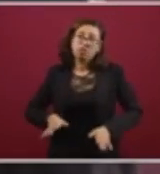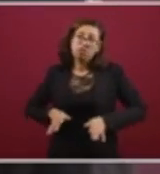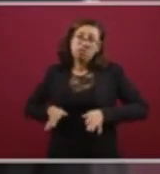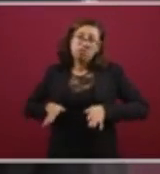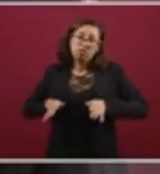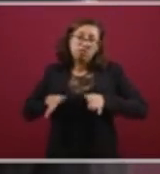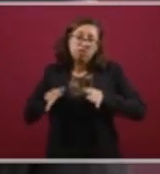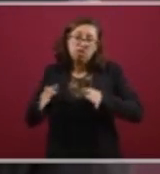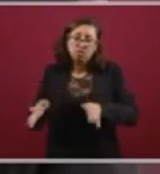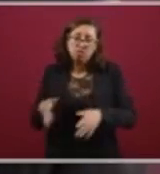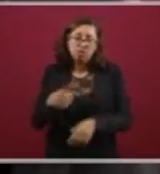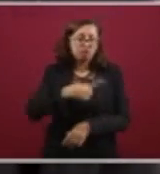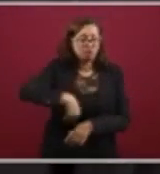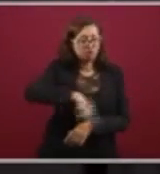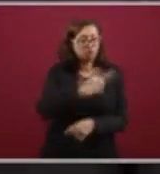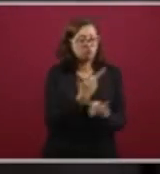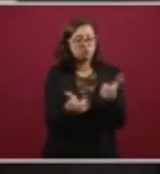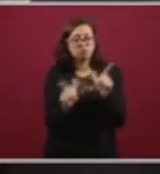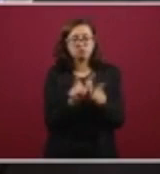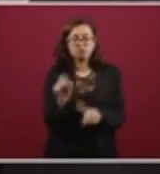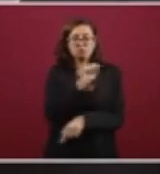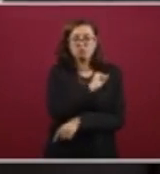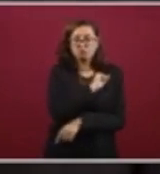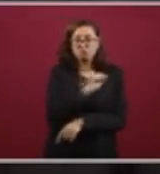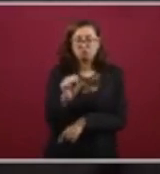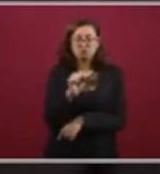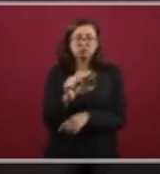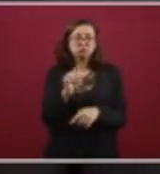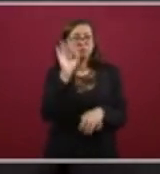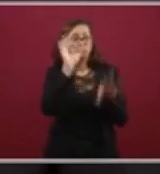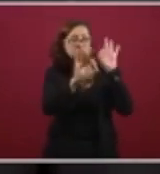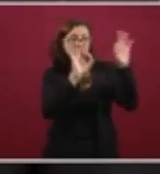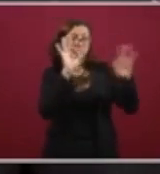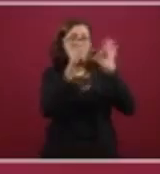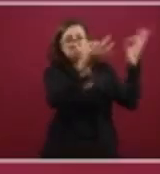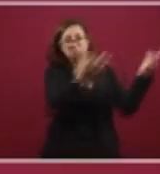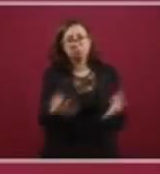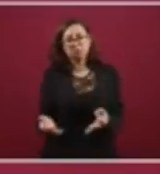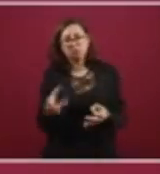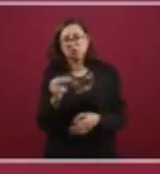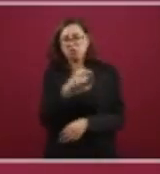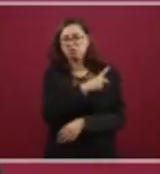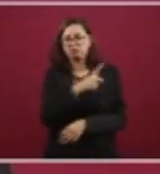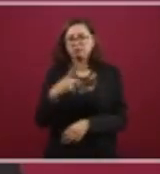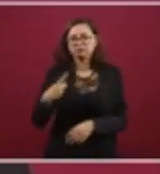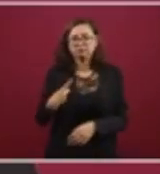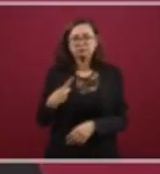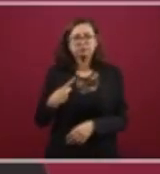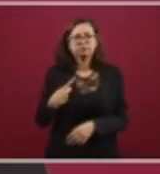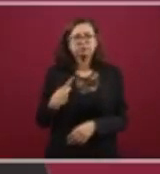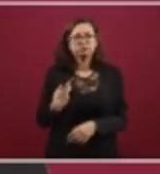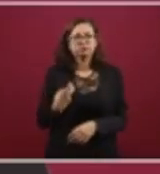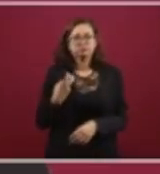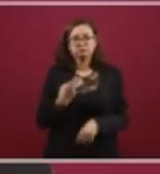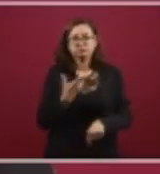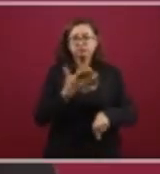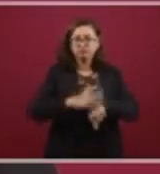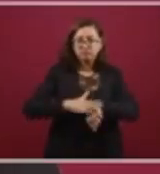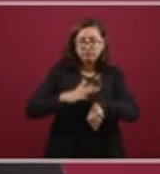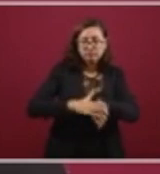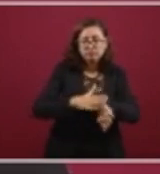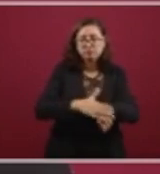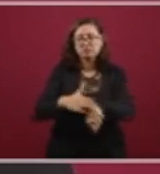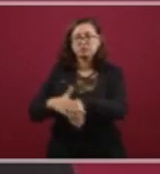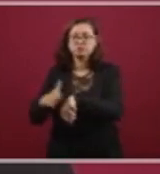por las bandas, por la delincuencia. Entonces, es el llamado que hago